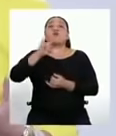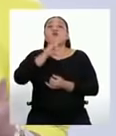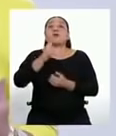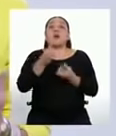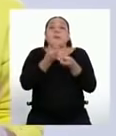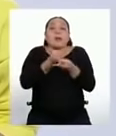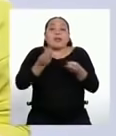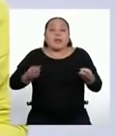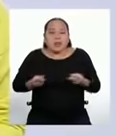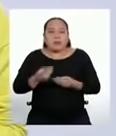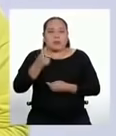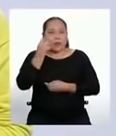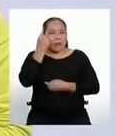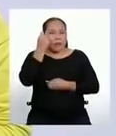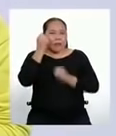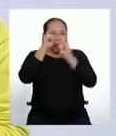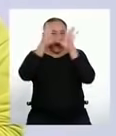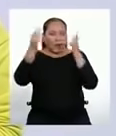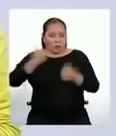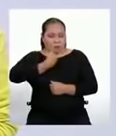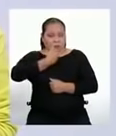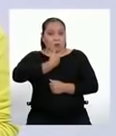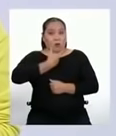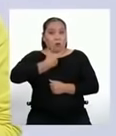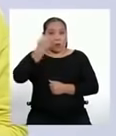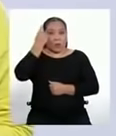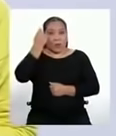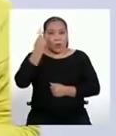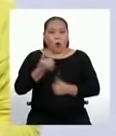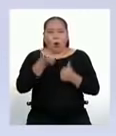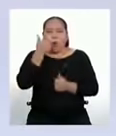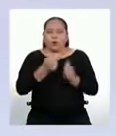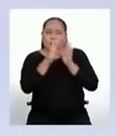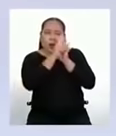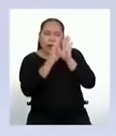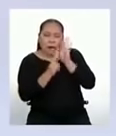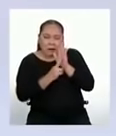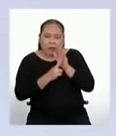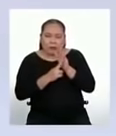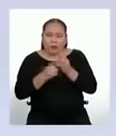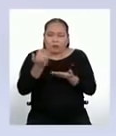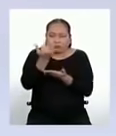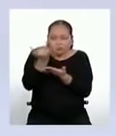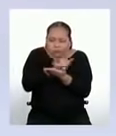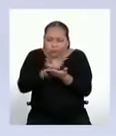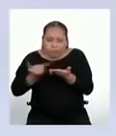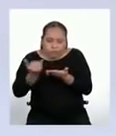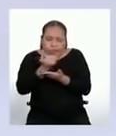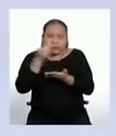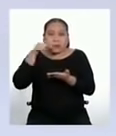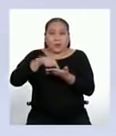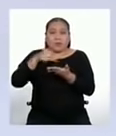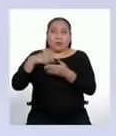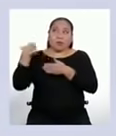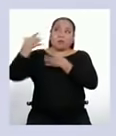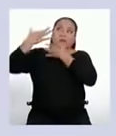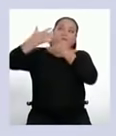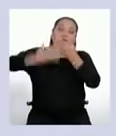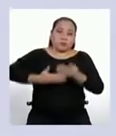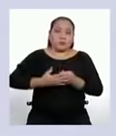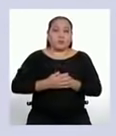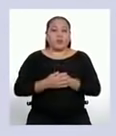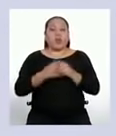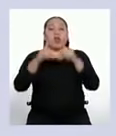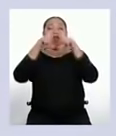materiales para descubrir nosotros mismos cuáles son esas condiciones que nos han permitido construir triángulos a lo largo de este tiempo en la vida.